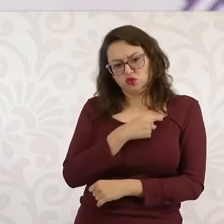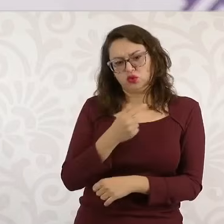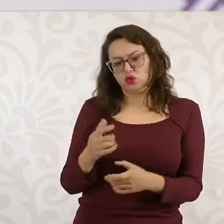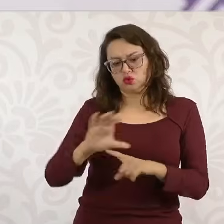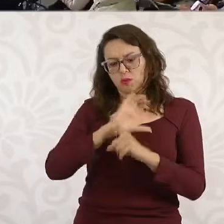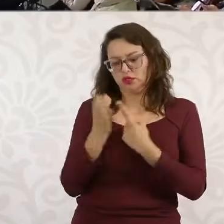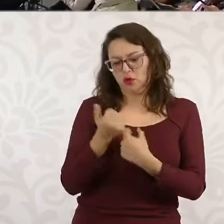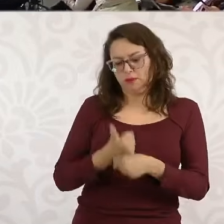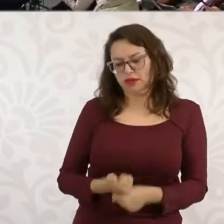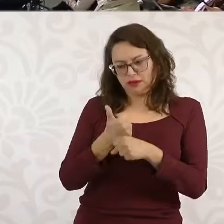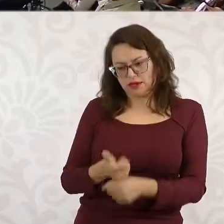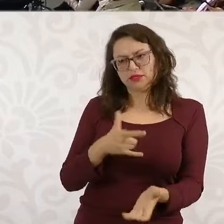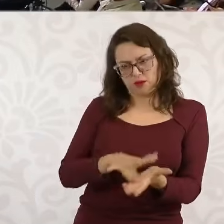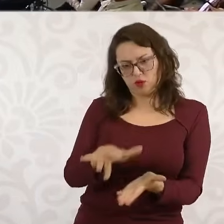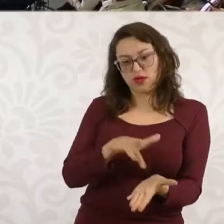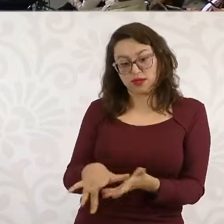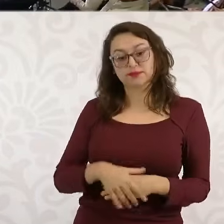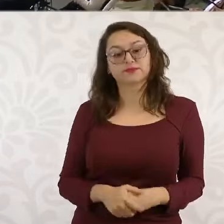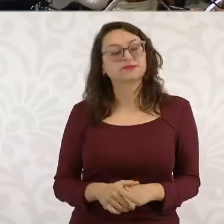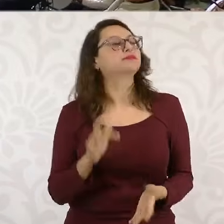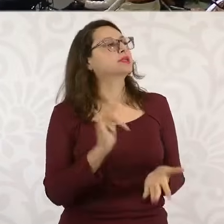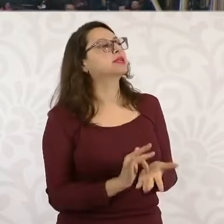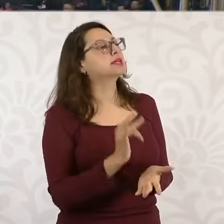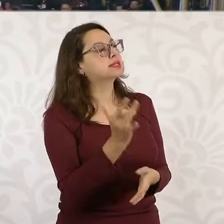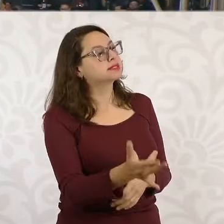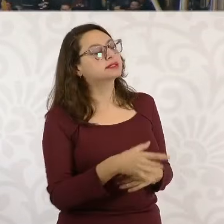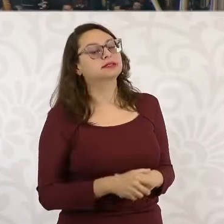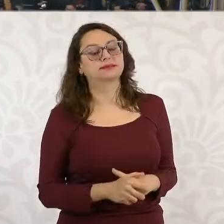Víctimas. Muchas gracias.